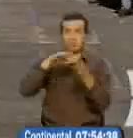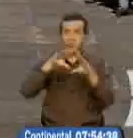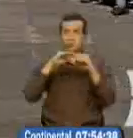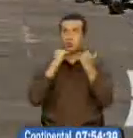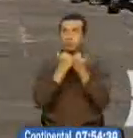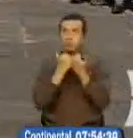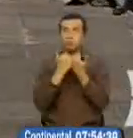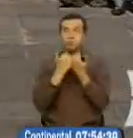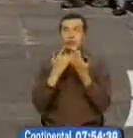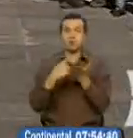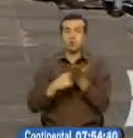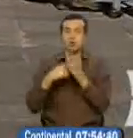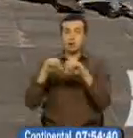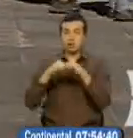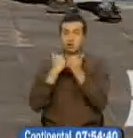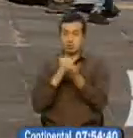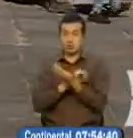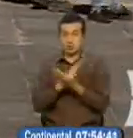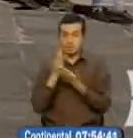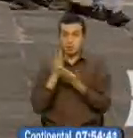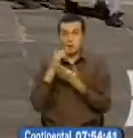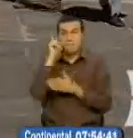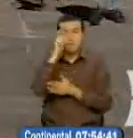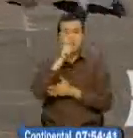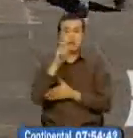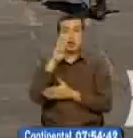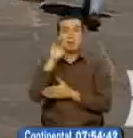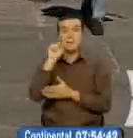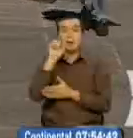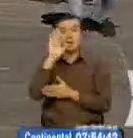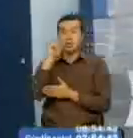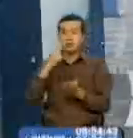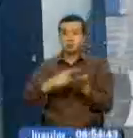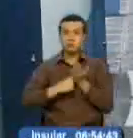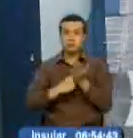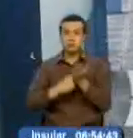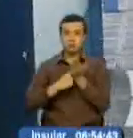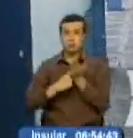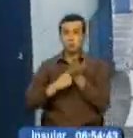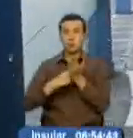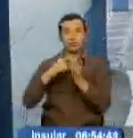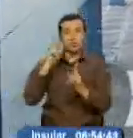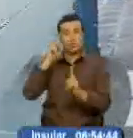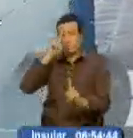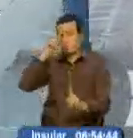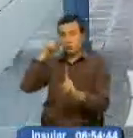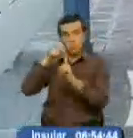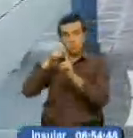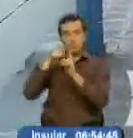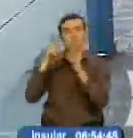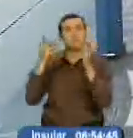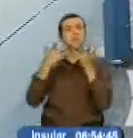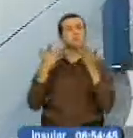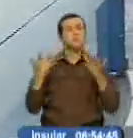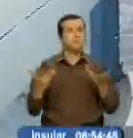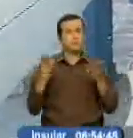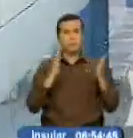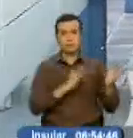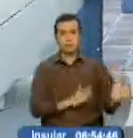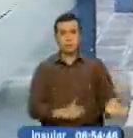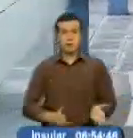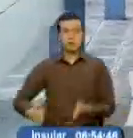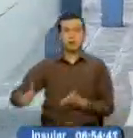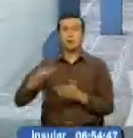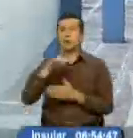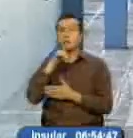Comisión Multipartidista de la Asamblea Nacional y el fiscal Carlos Vaca Mancheno. Uno de los principales objetivos de la cita fue definir la hoja